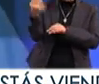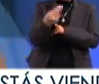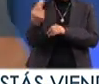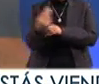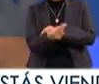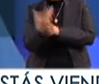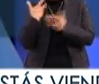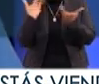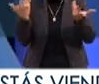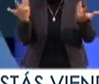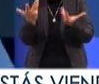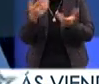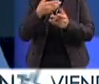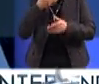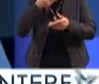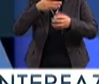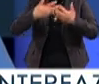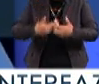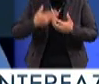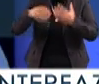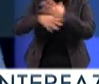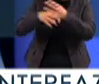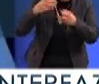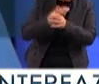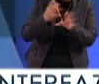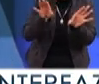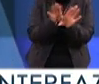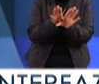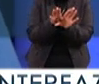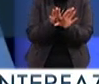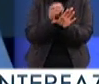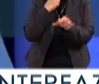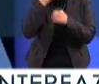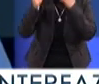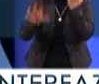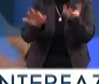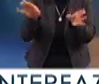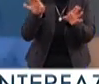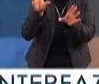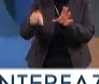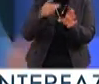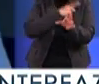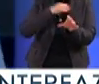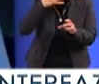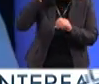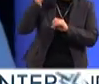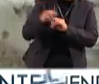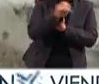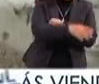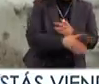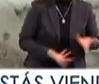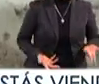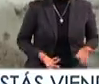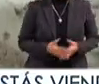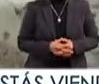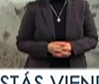estructuramos cómo manufacturamos las cosas y no creamos la basura no polluamos sin ámbito social